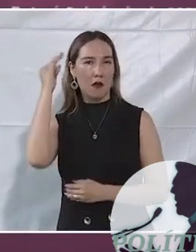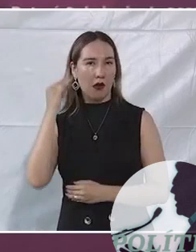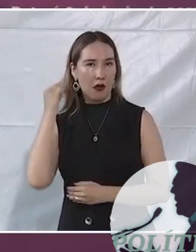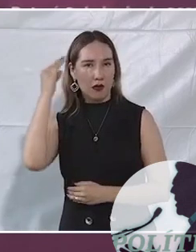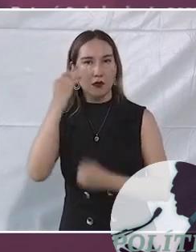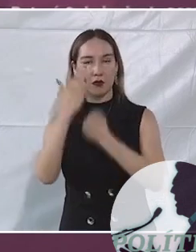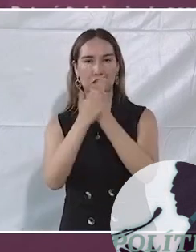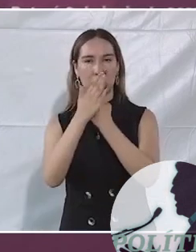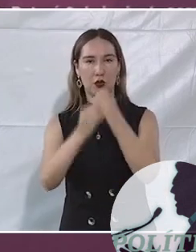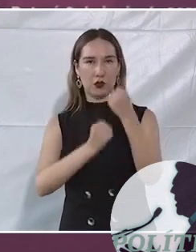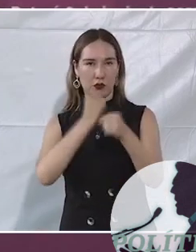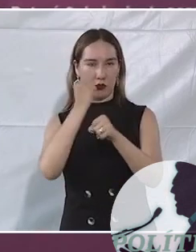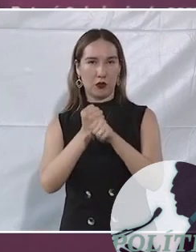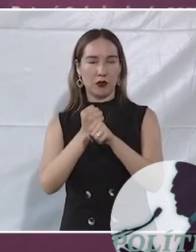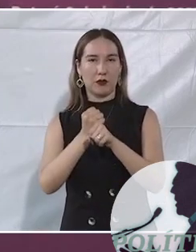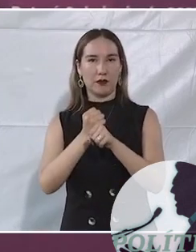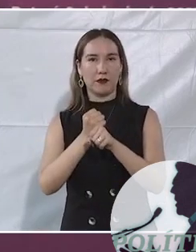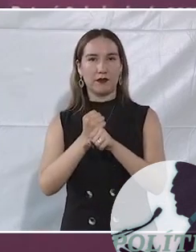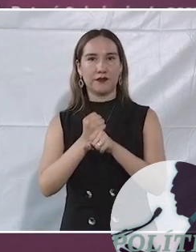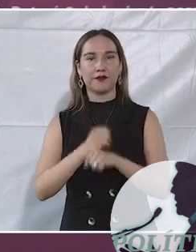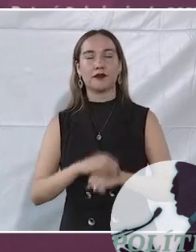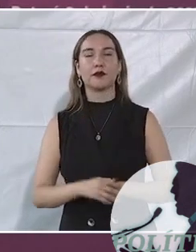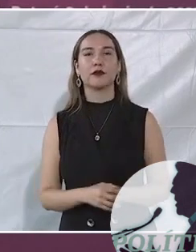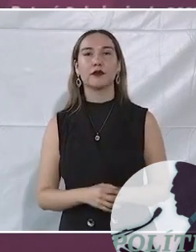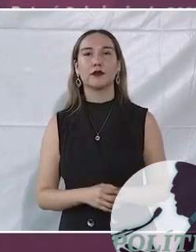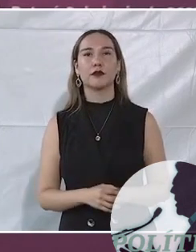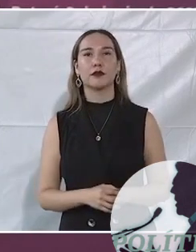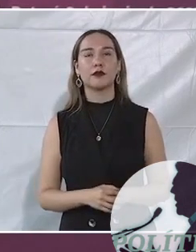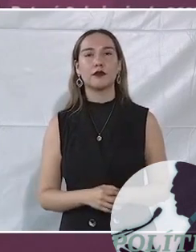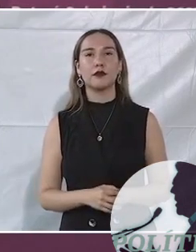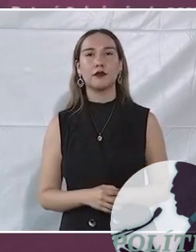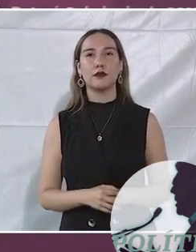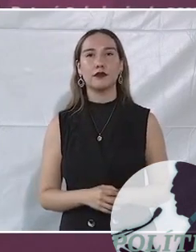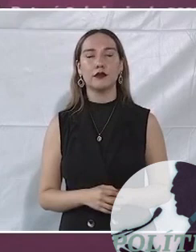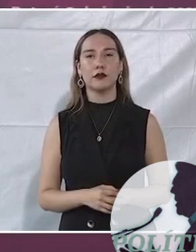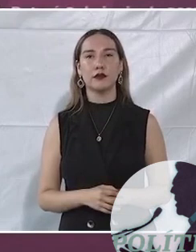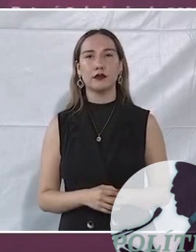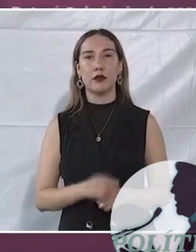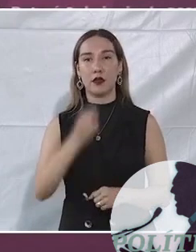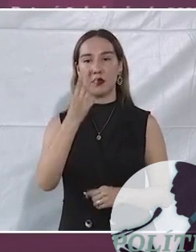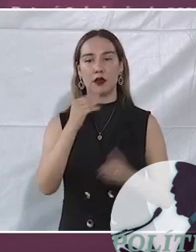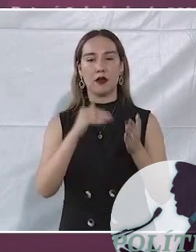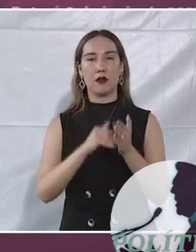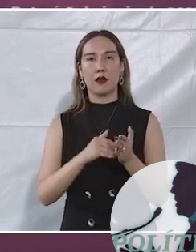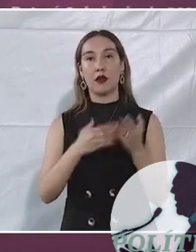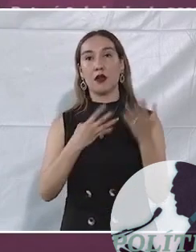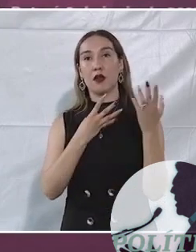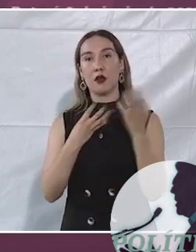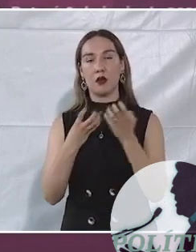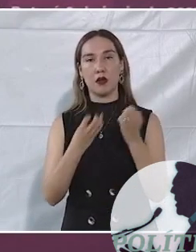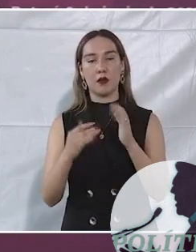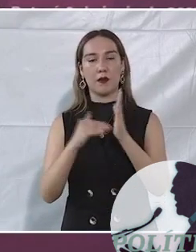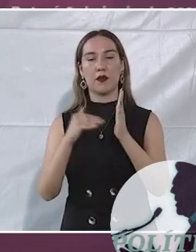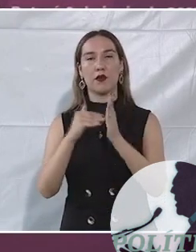a llegar a Tamazunchal. Ya se autorizaron 3.900 millones de pesos